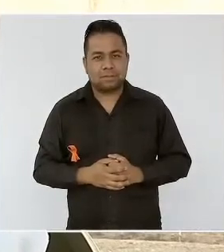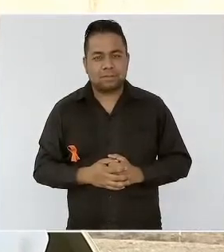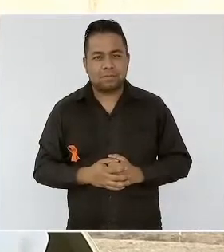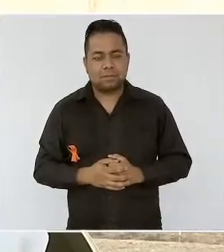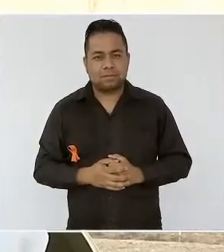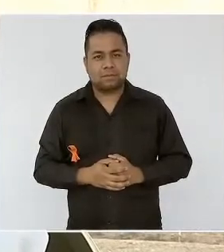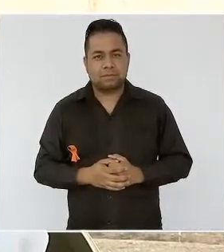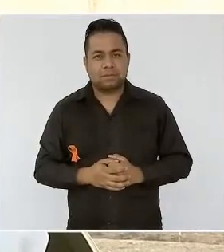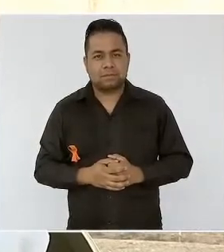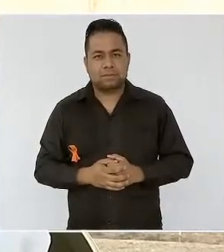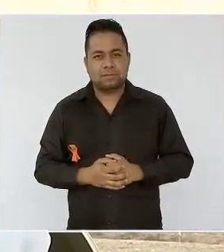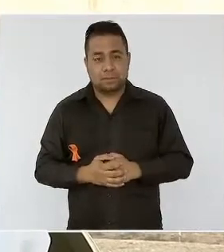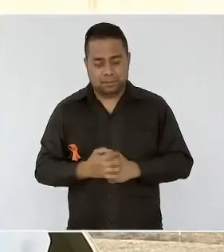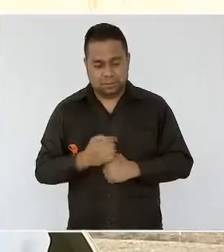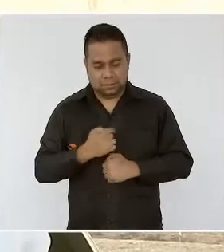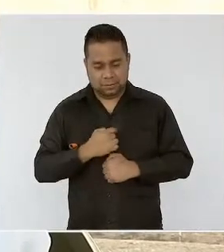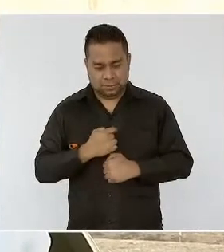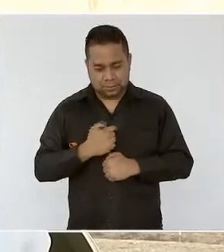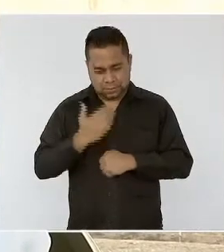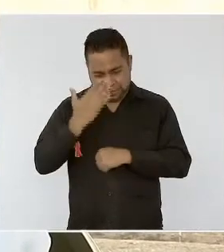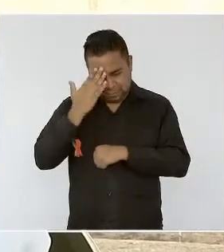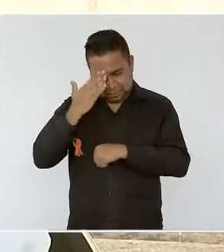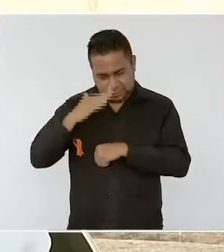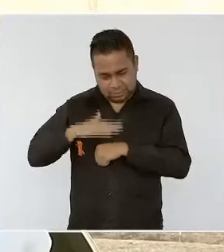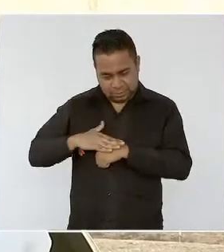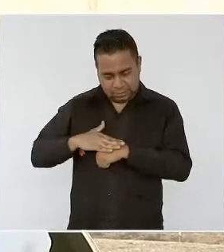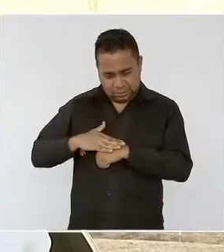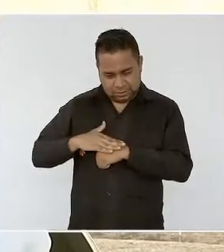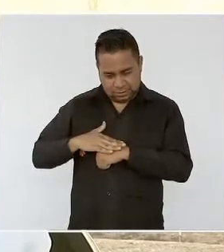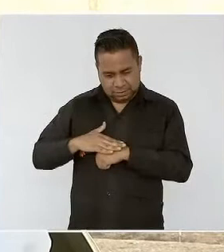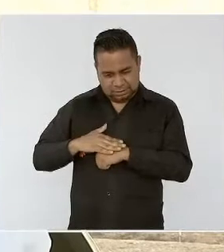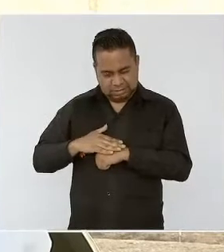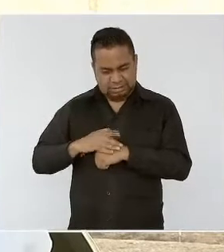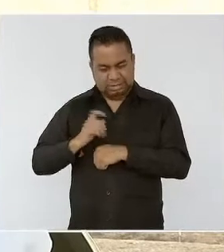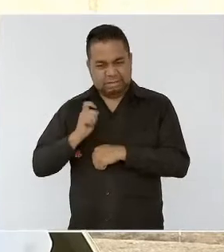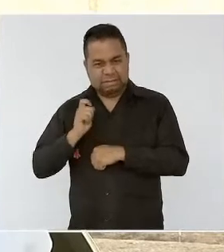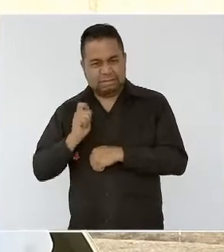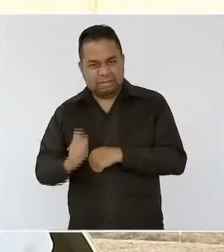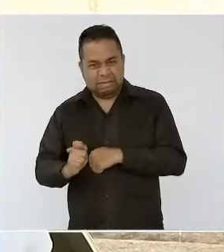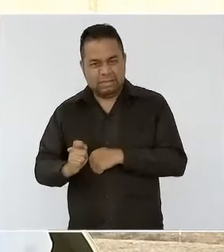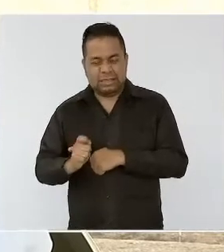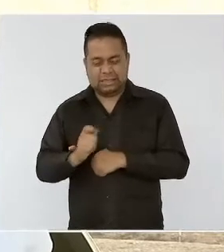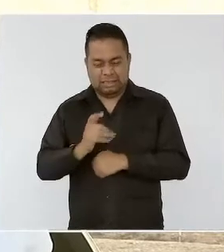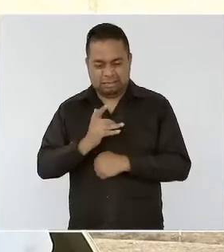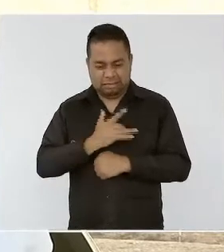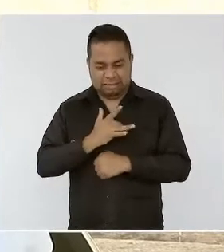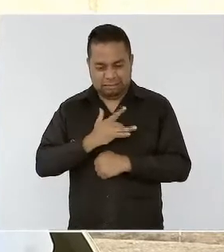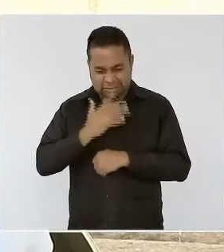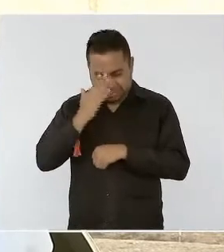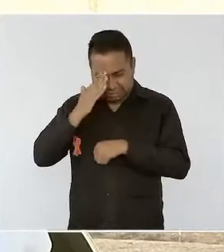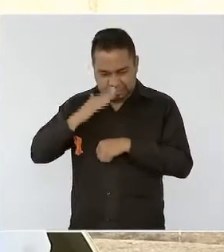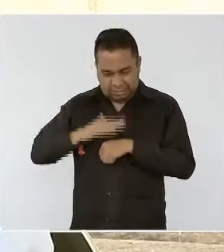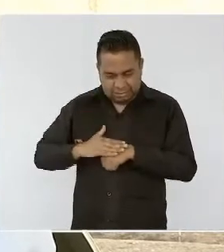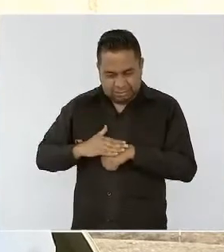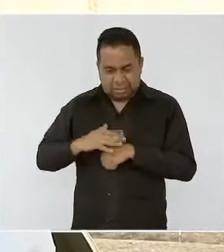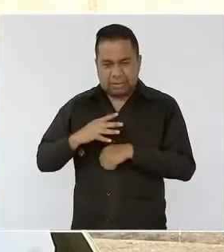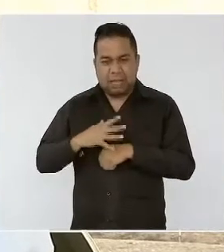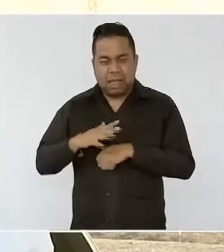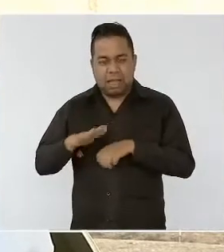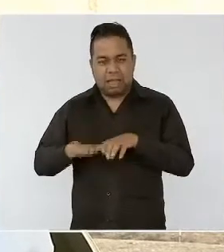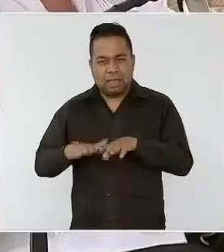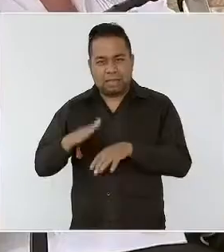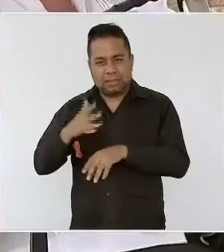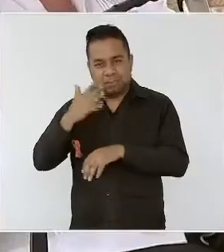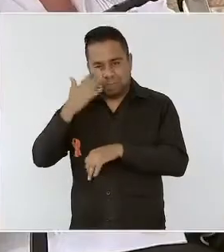en mí memoria, latidos, huella, palabras.